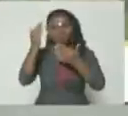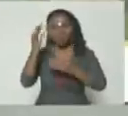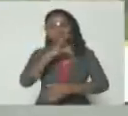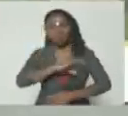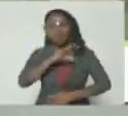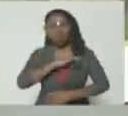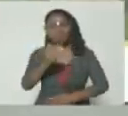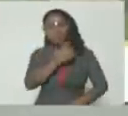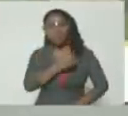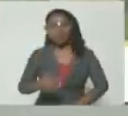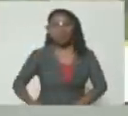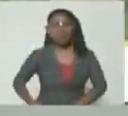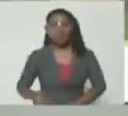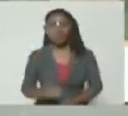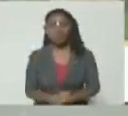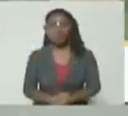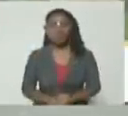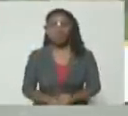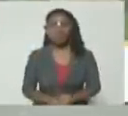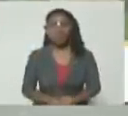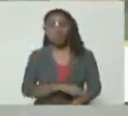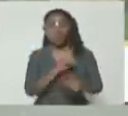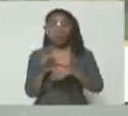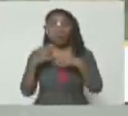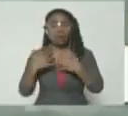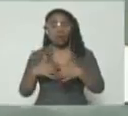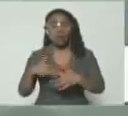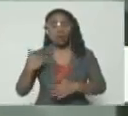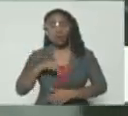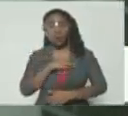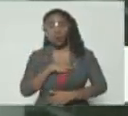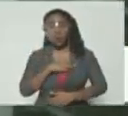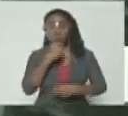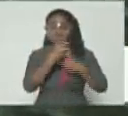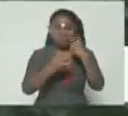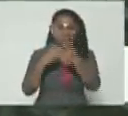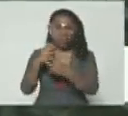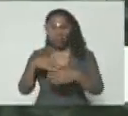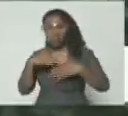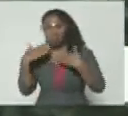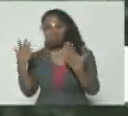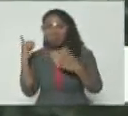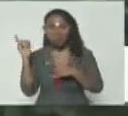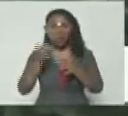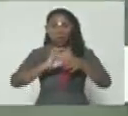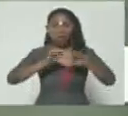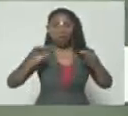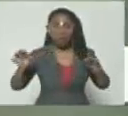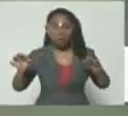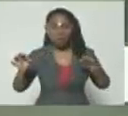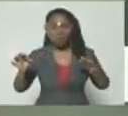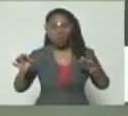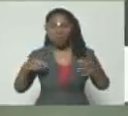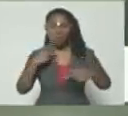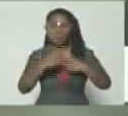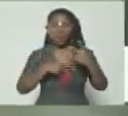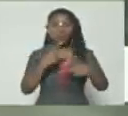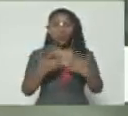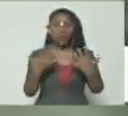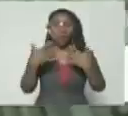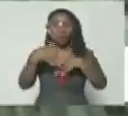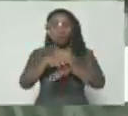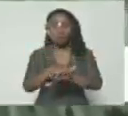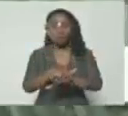presidente. Esta planta que estamos visitando hoy es parte de una cadena de producción